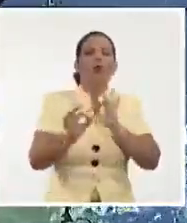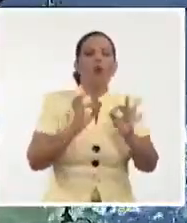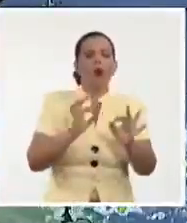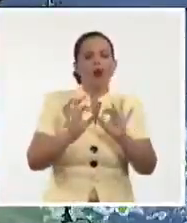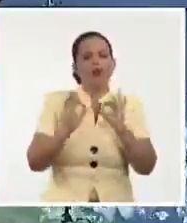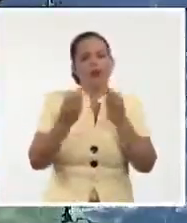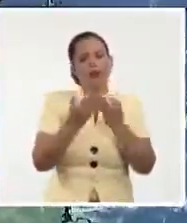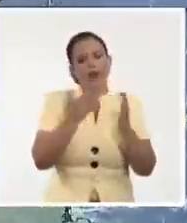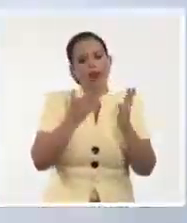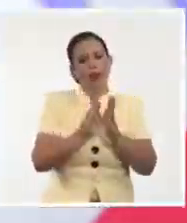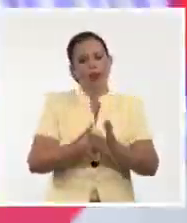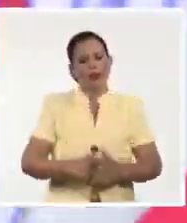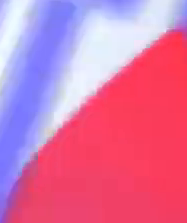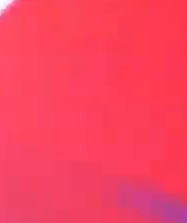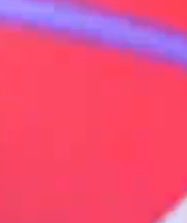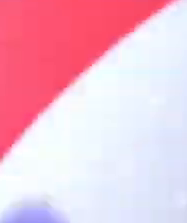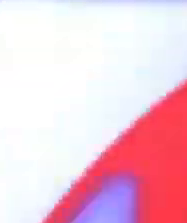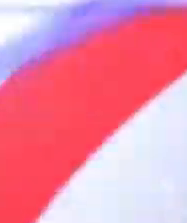buenas tardes